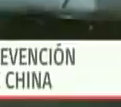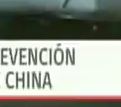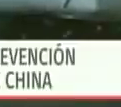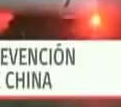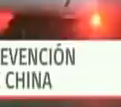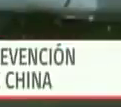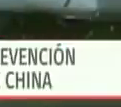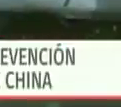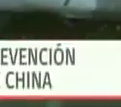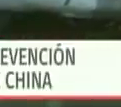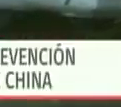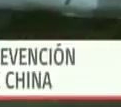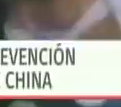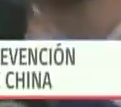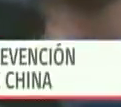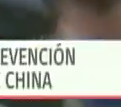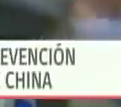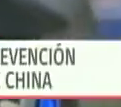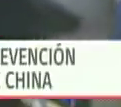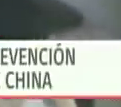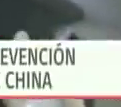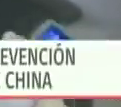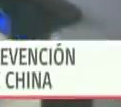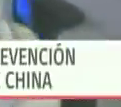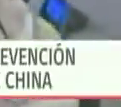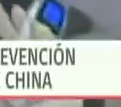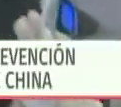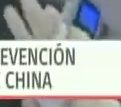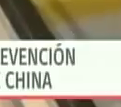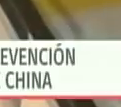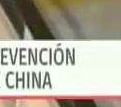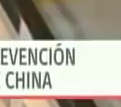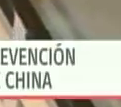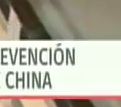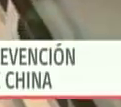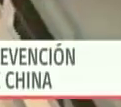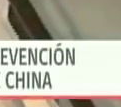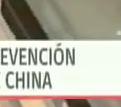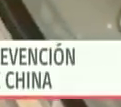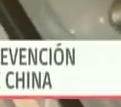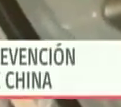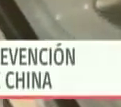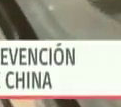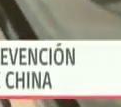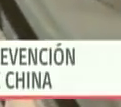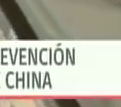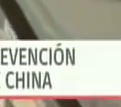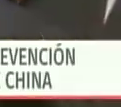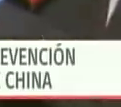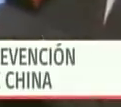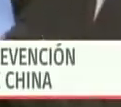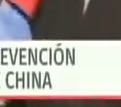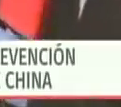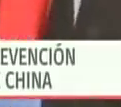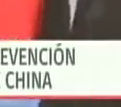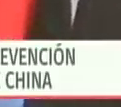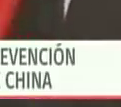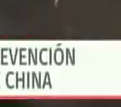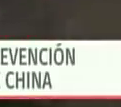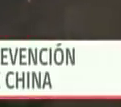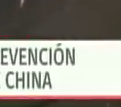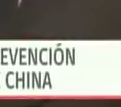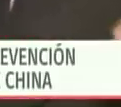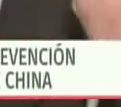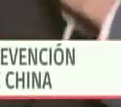china. Como médico queremos compartir nuestras experiencias con todos los homólogos mundiales. La pandemia no tiene fronteras, la amistad no